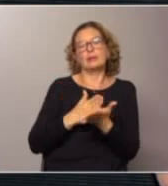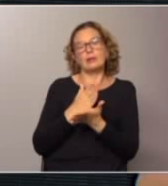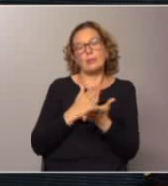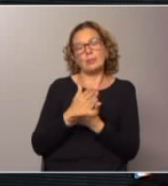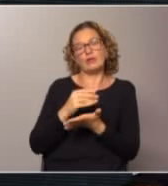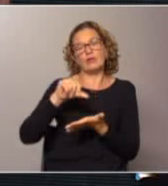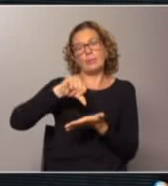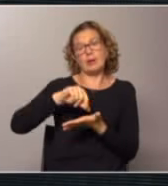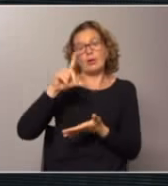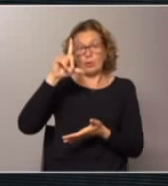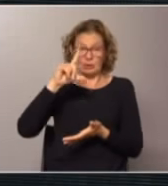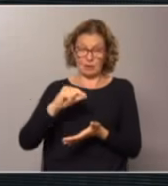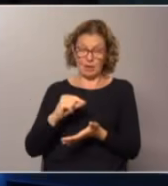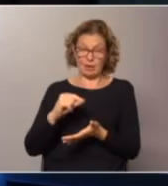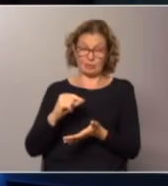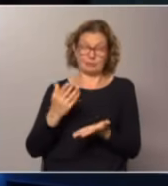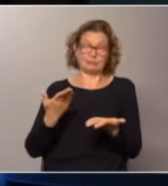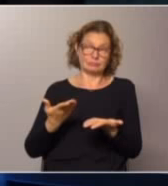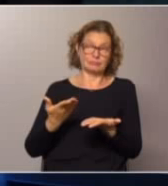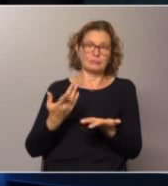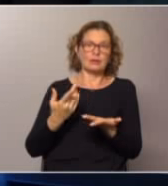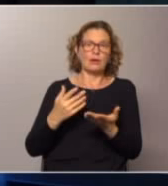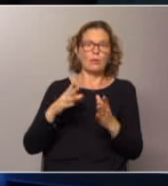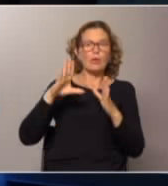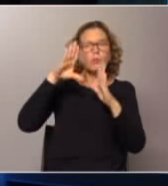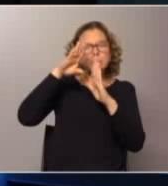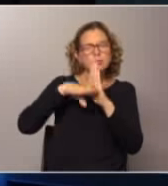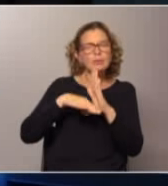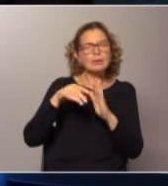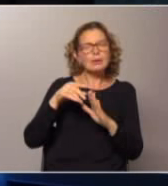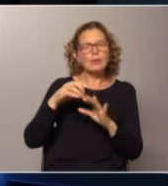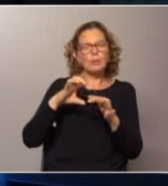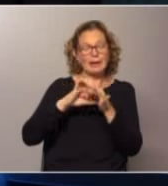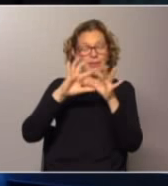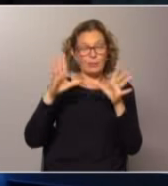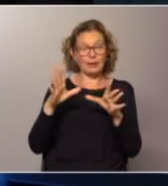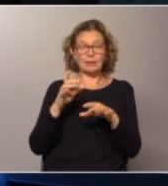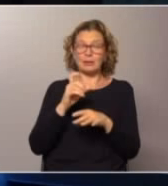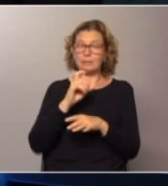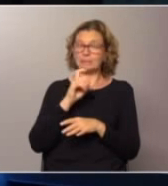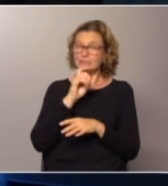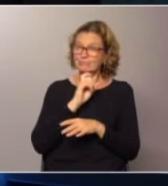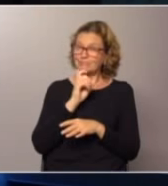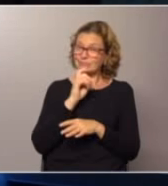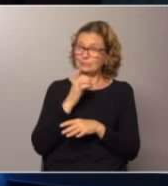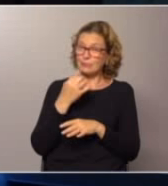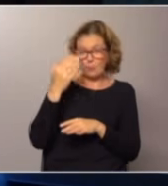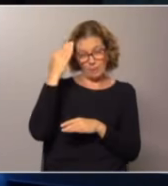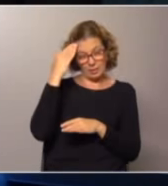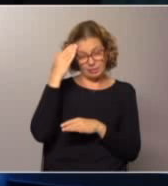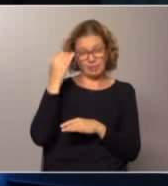menos y viene baja en relación a nosotros mismos hay un deterioro en la credibilidad de la democracia y yo creo que tiene que ver con esa cuestión